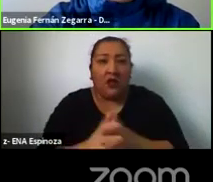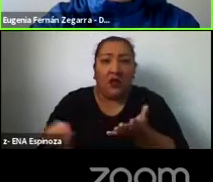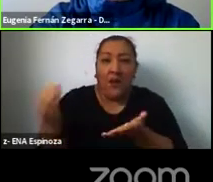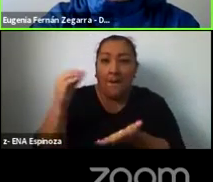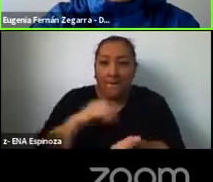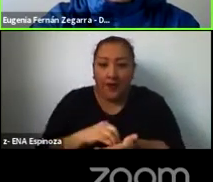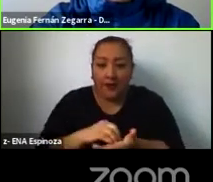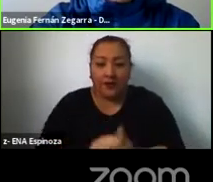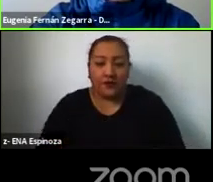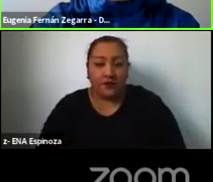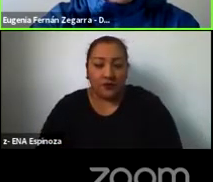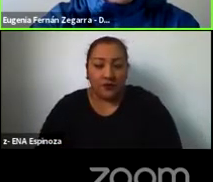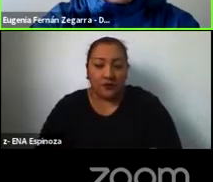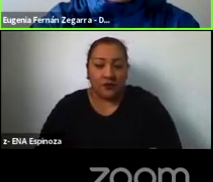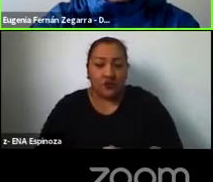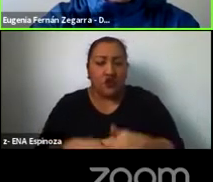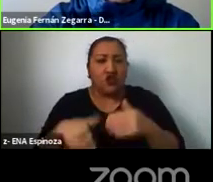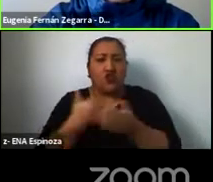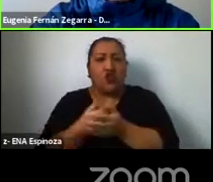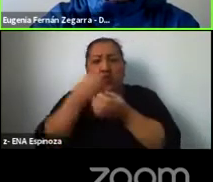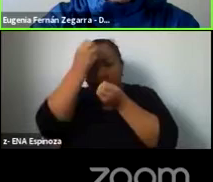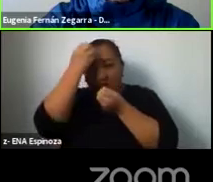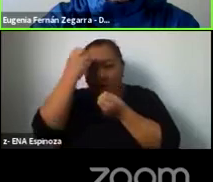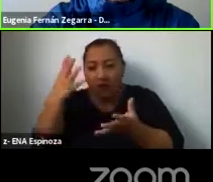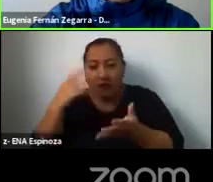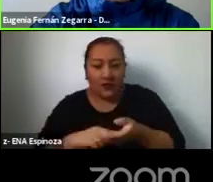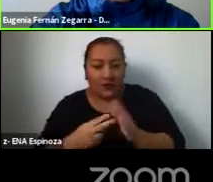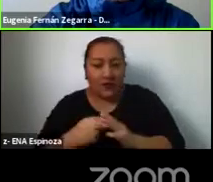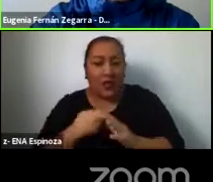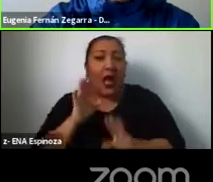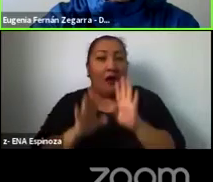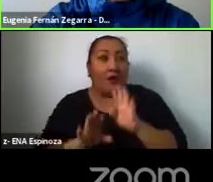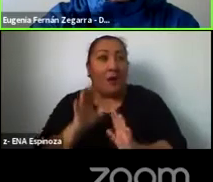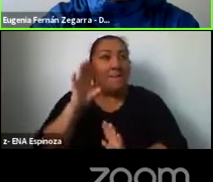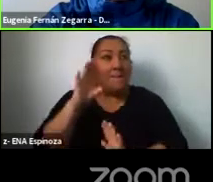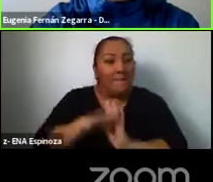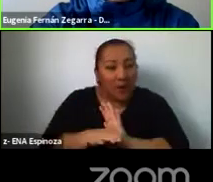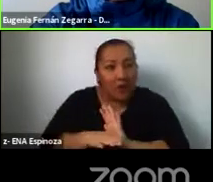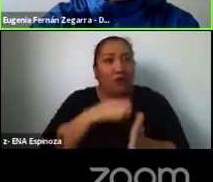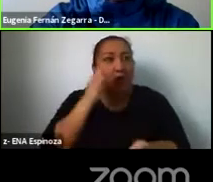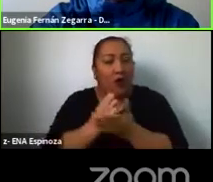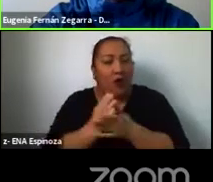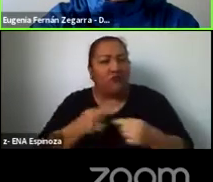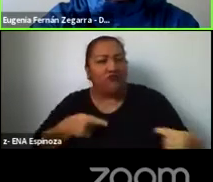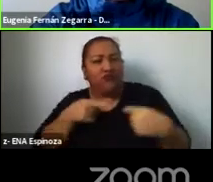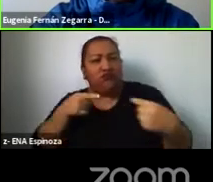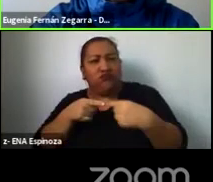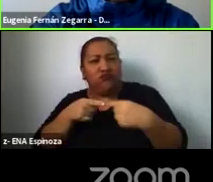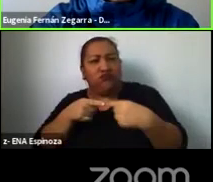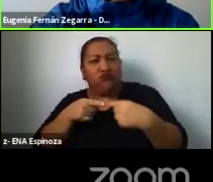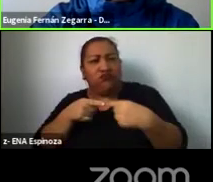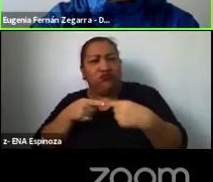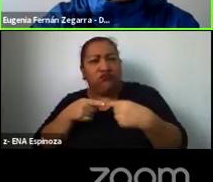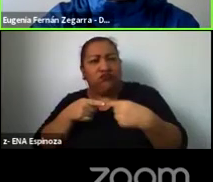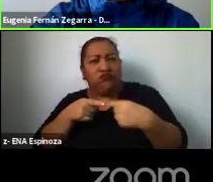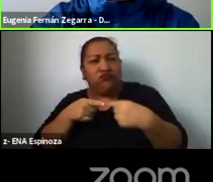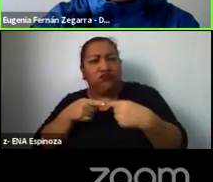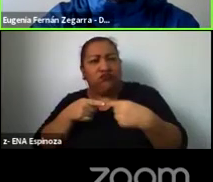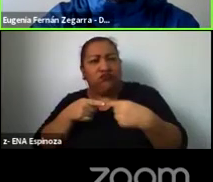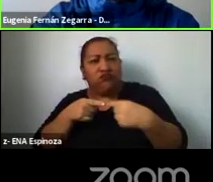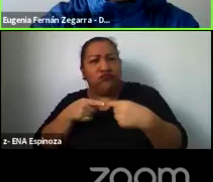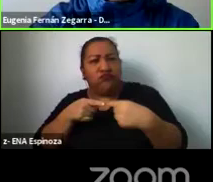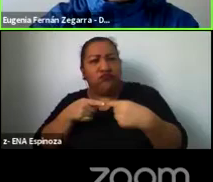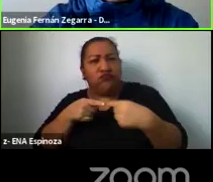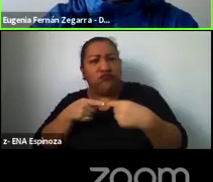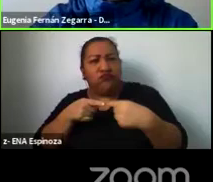Adicionalmente, la información, qué duda cabe, previene conflictos y por supuesto crea las condiciones para el entendimiento entre autoridades y